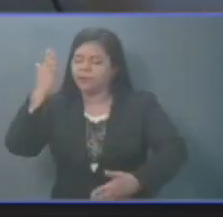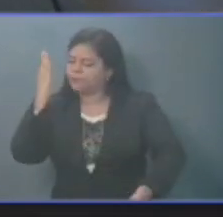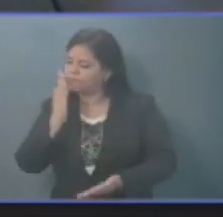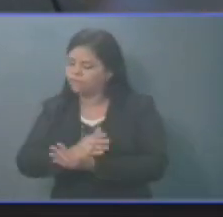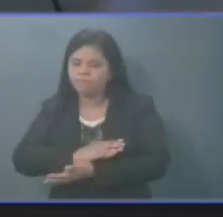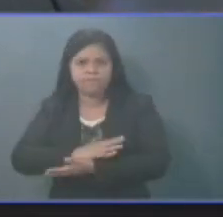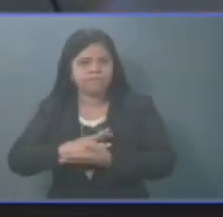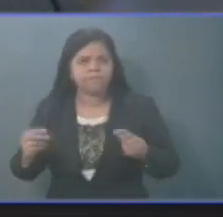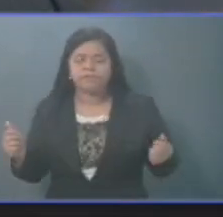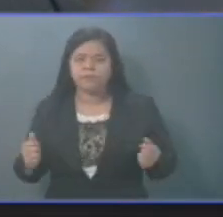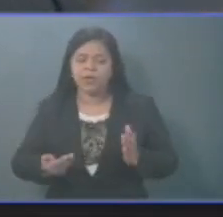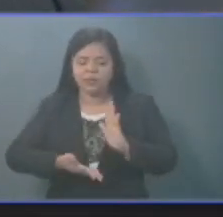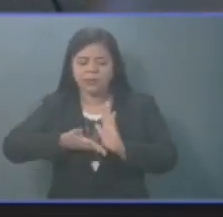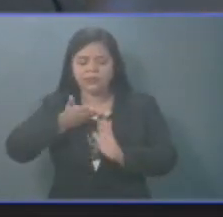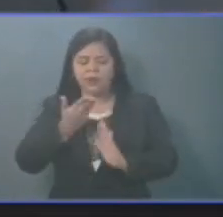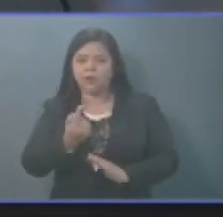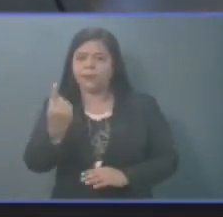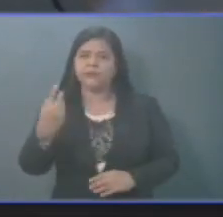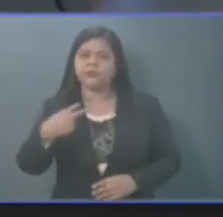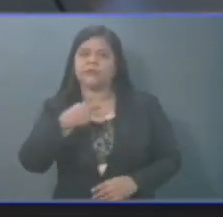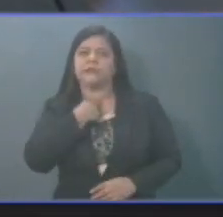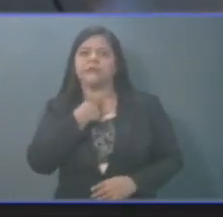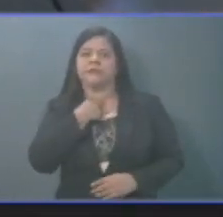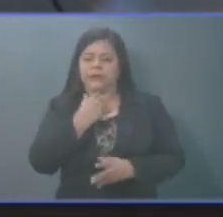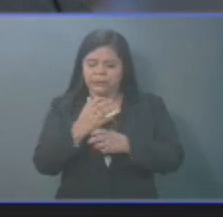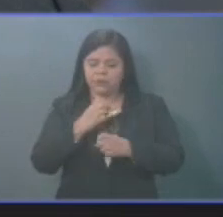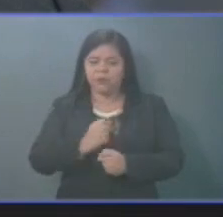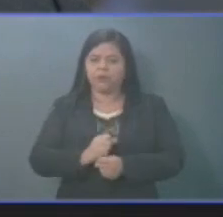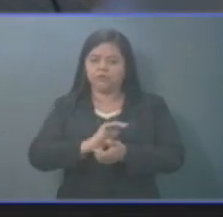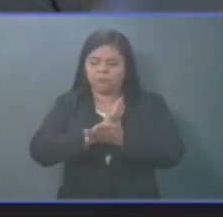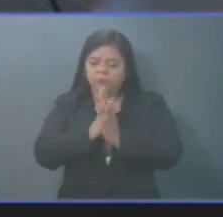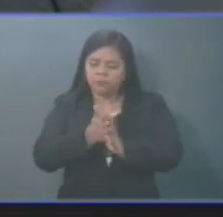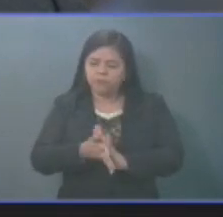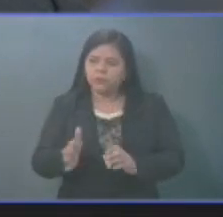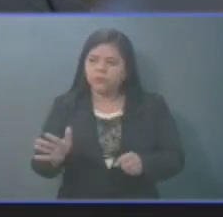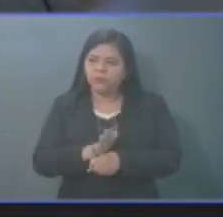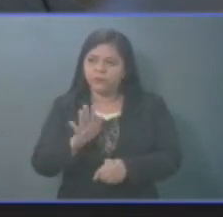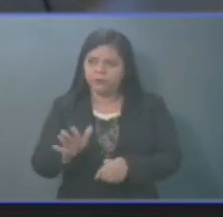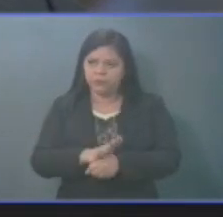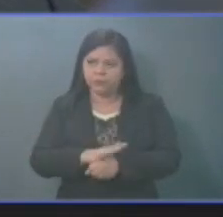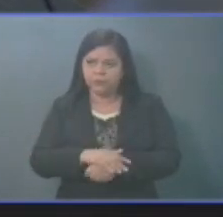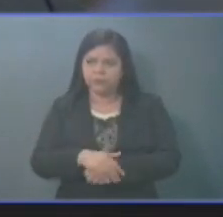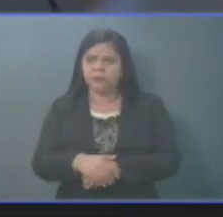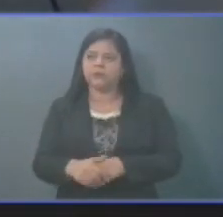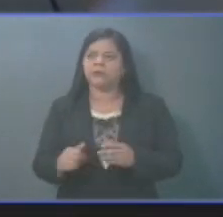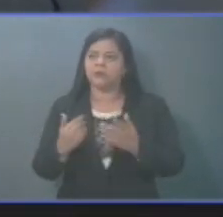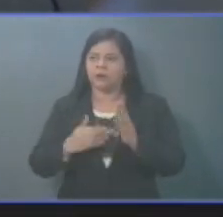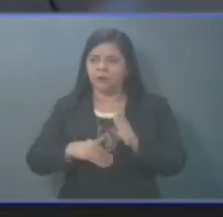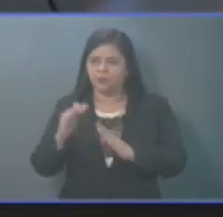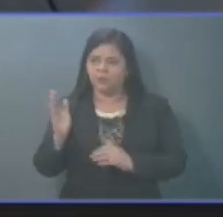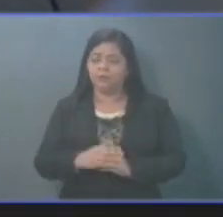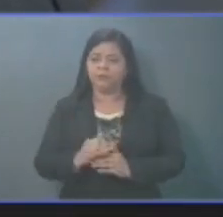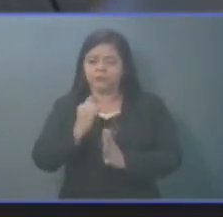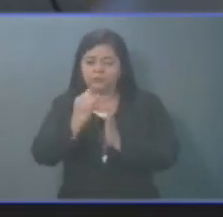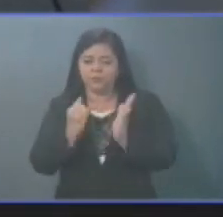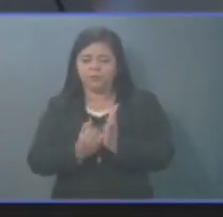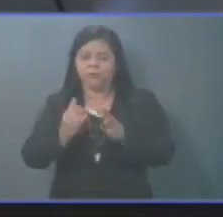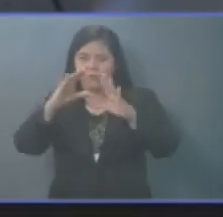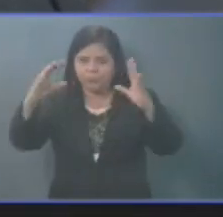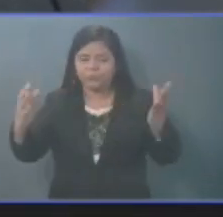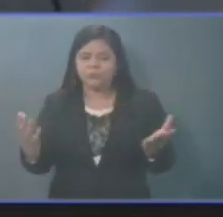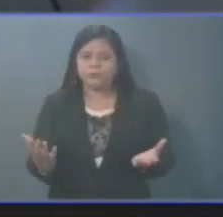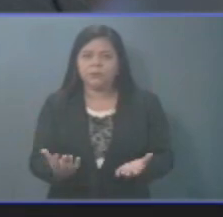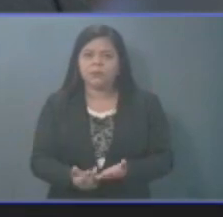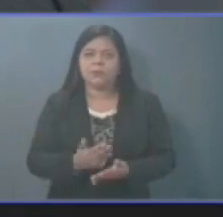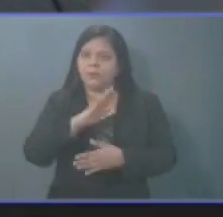pleno desarrollo de las personas con discapacidad, asegurando los ajustes razonables y fomentando la implementación del diseño universal